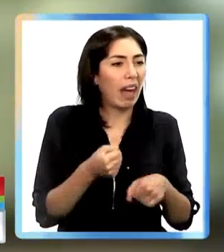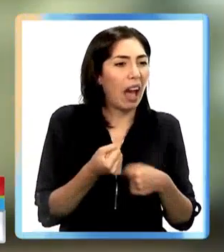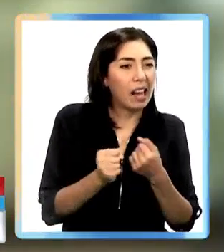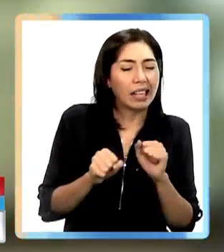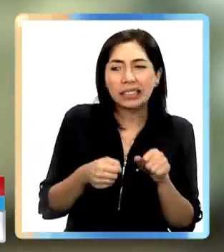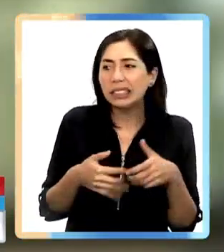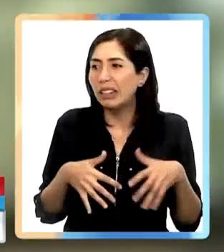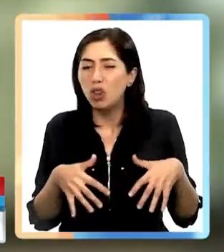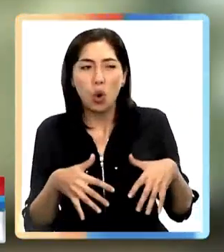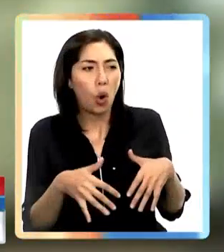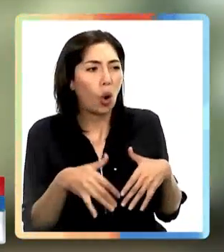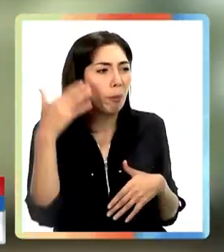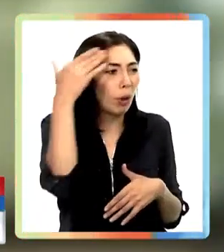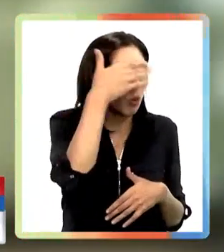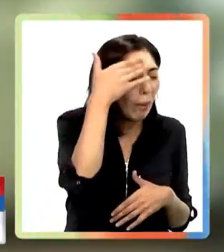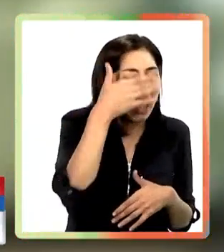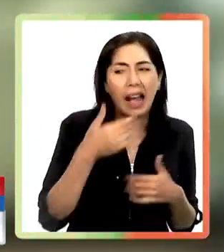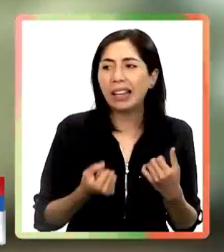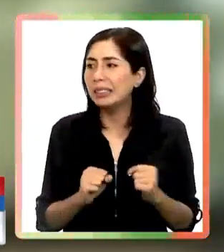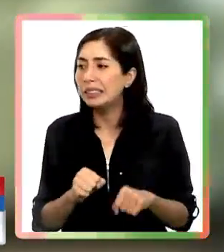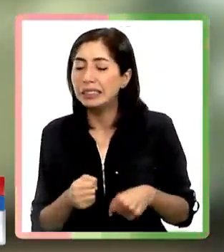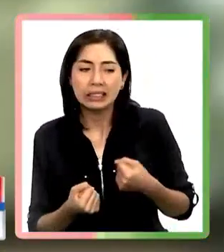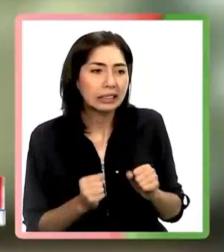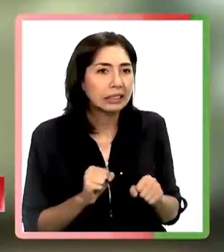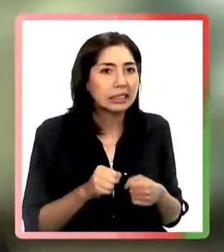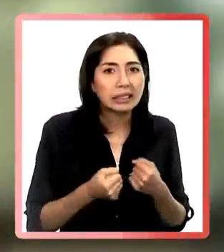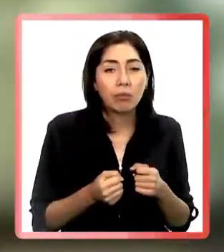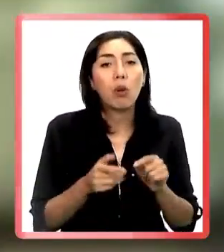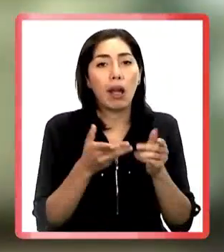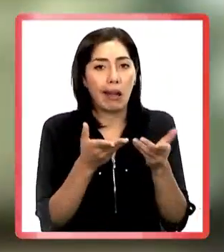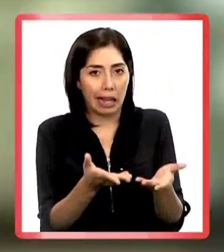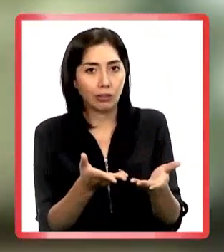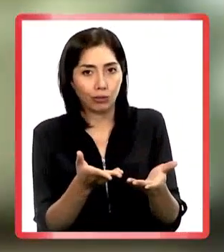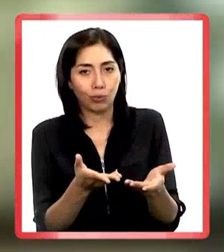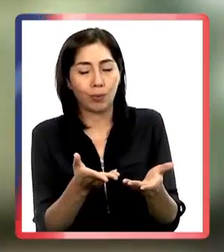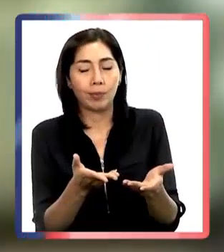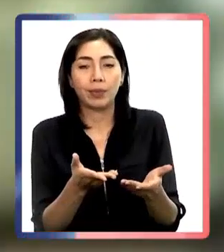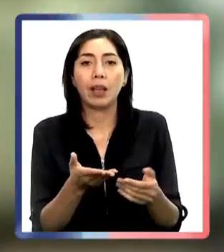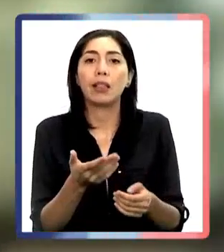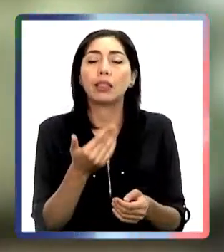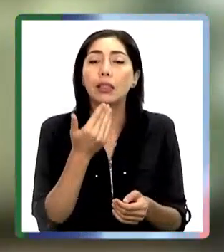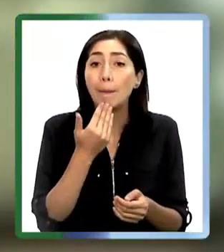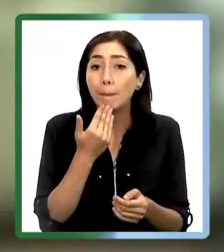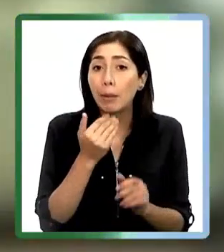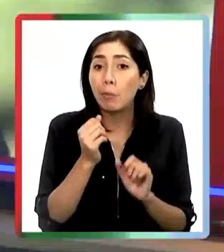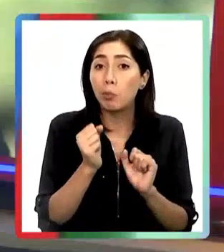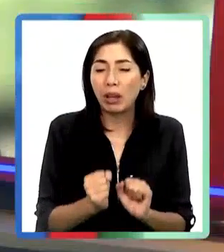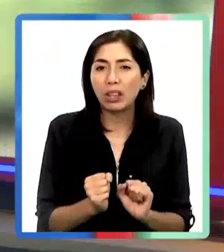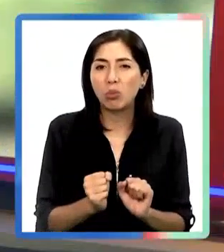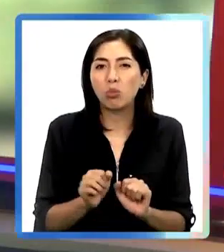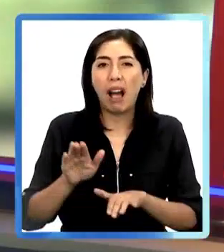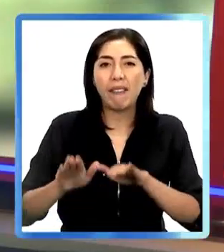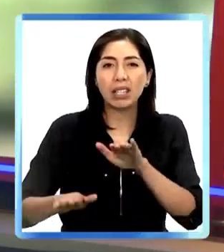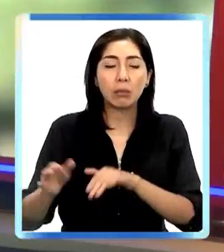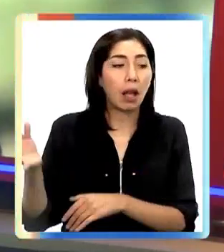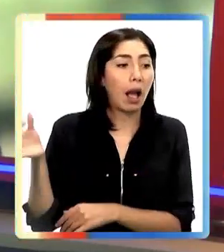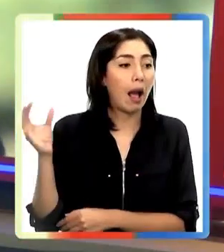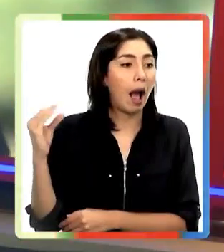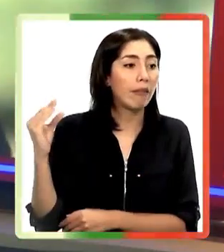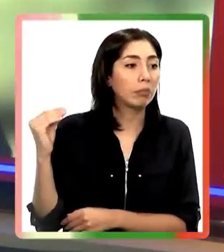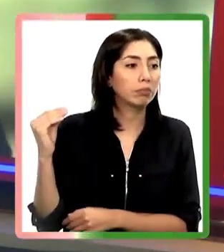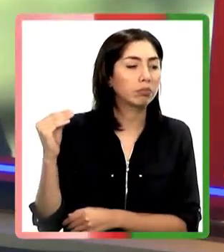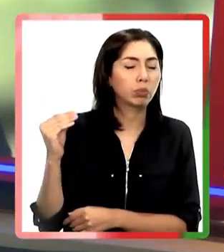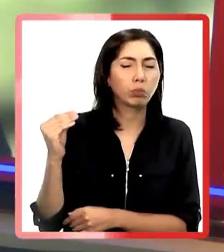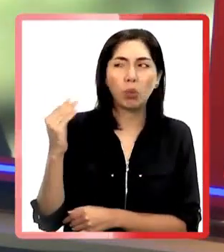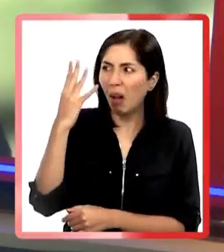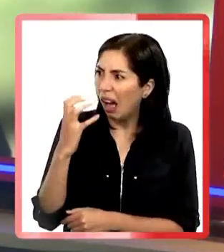preocupado, nervioso, ¿cierto?, inquieto, esos son los síntomas de la esfera ansiosa. Puede aumentar la irritabilidad, o sea,